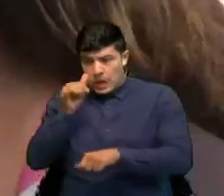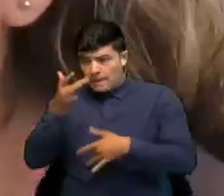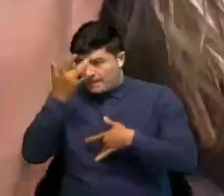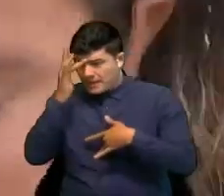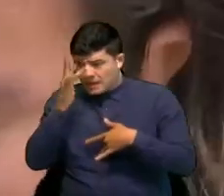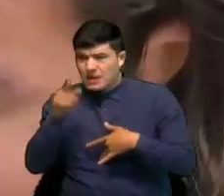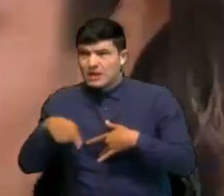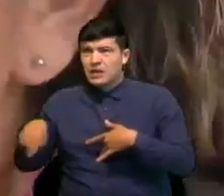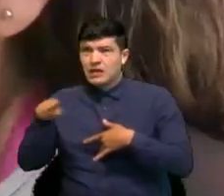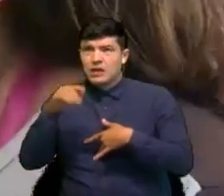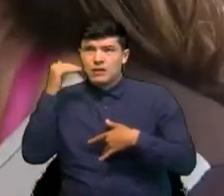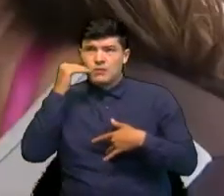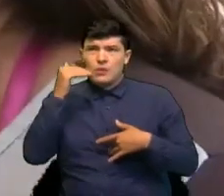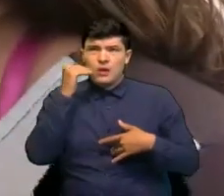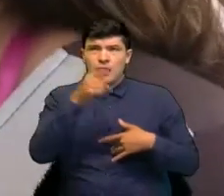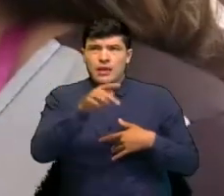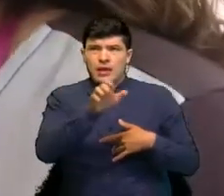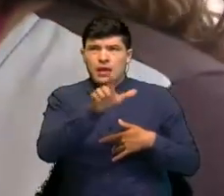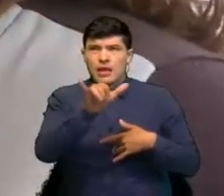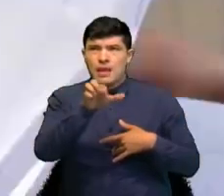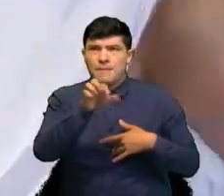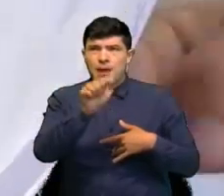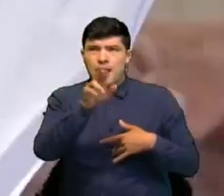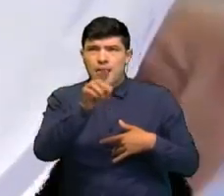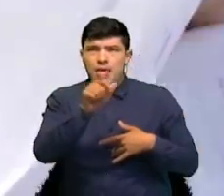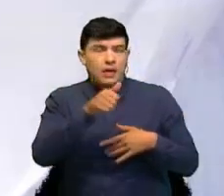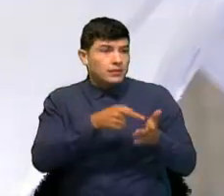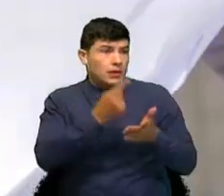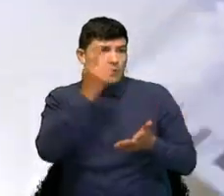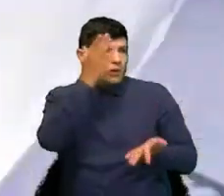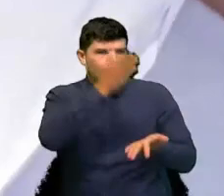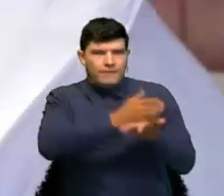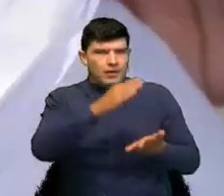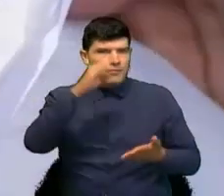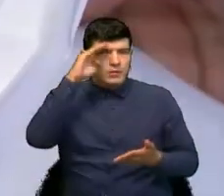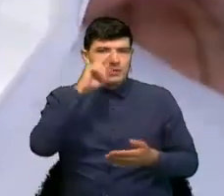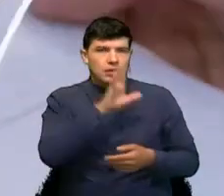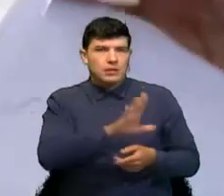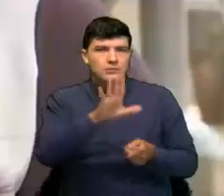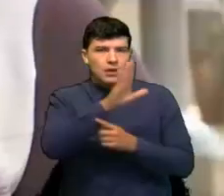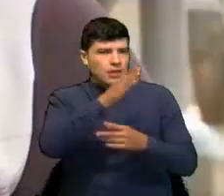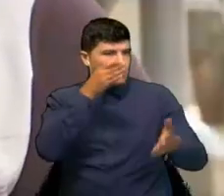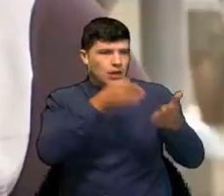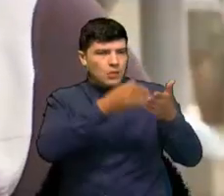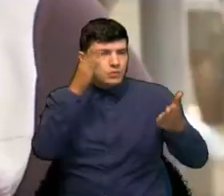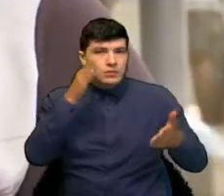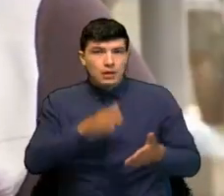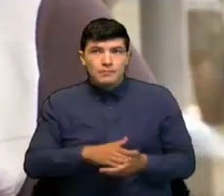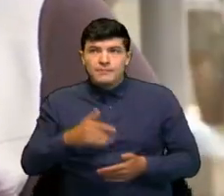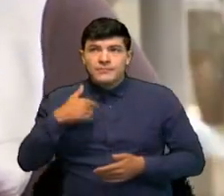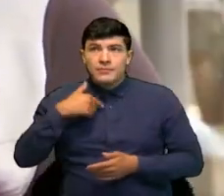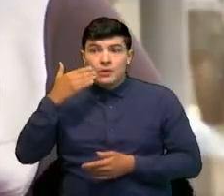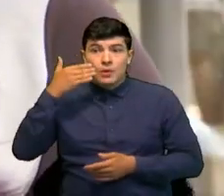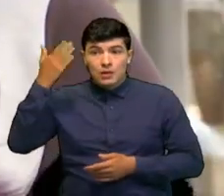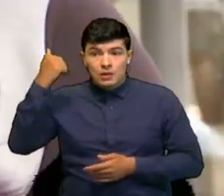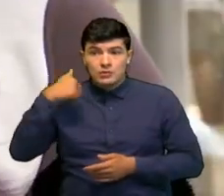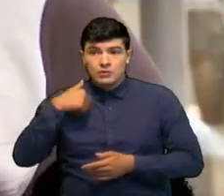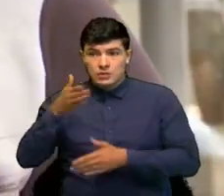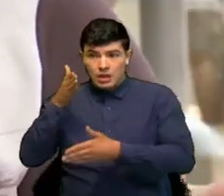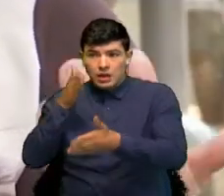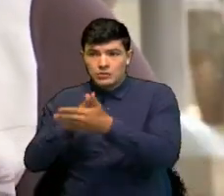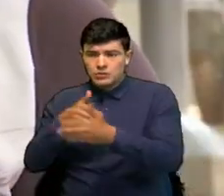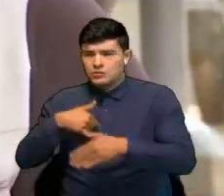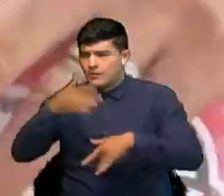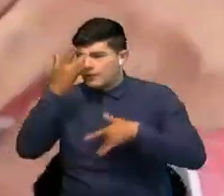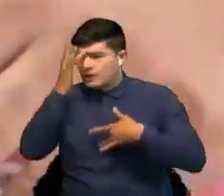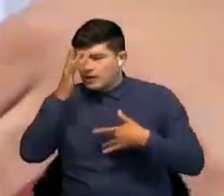la señora que librada inmediatamente acudió a las autoridades a denunciar cuando yo coloque la denuncia por pornografía